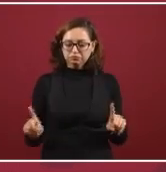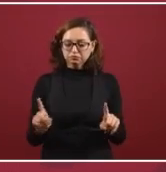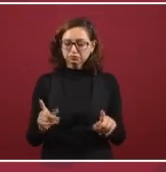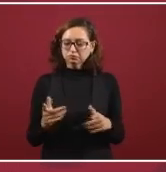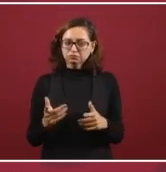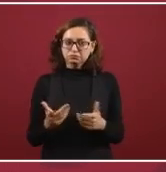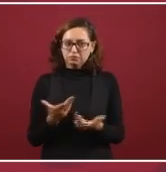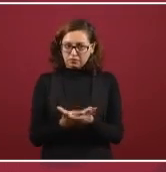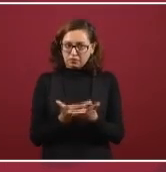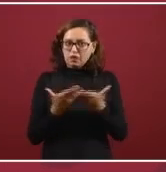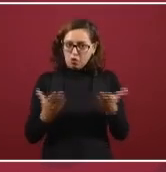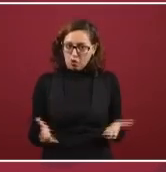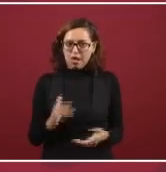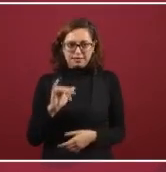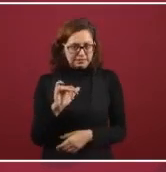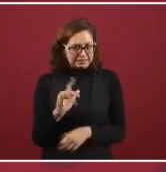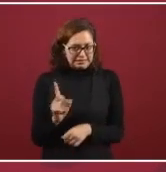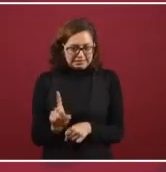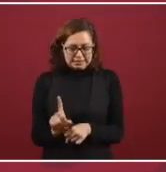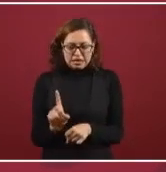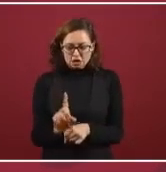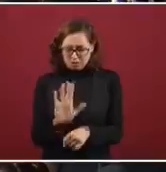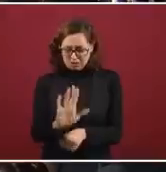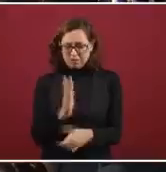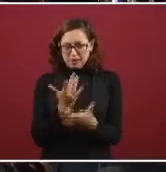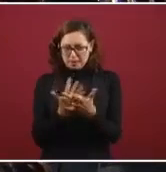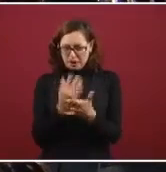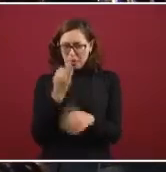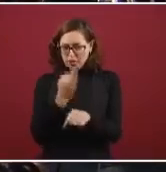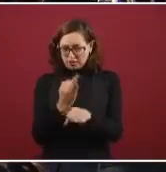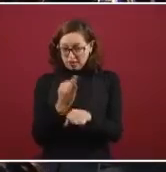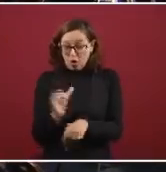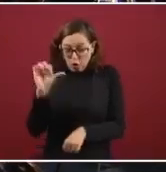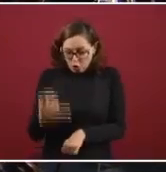segundito para que te dé la cifra exacta.